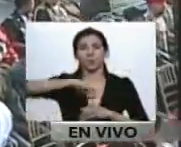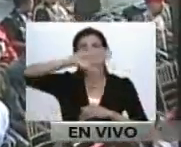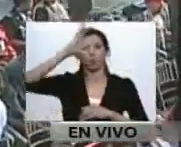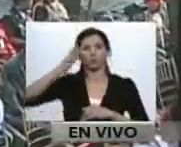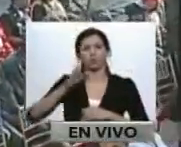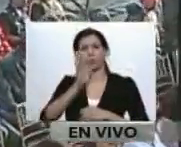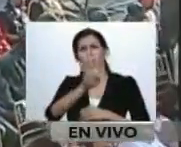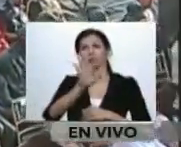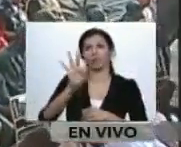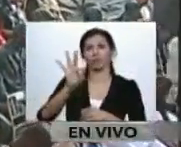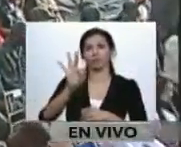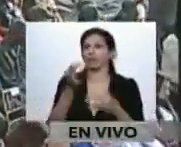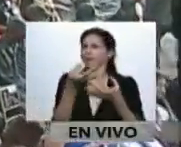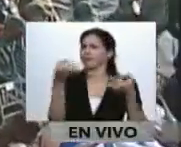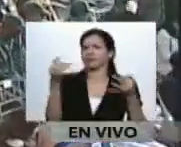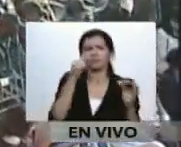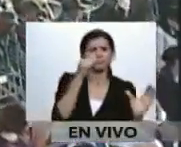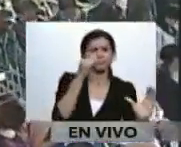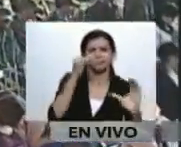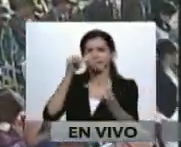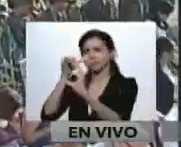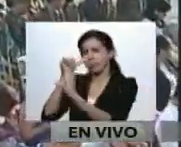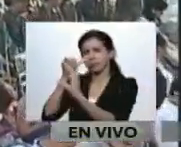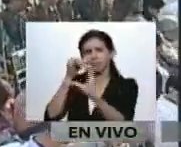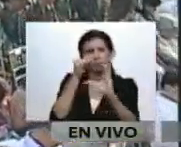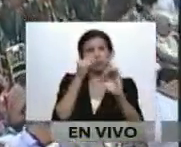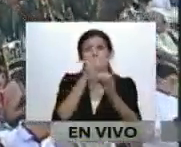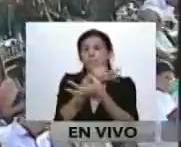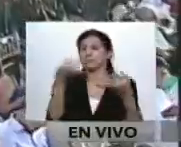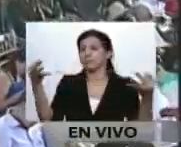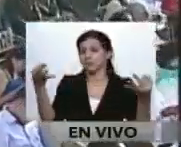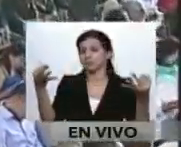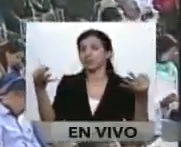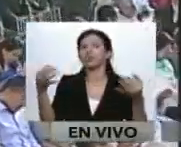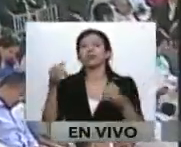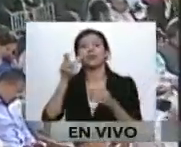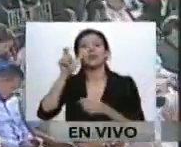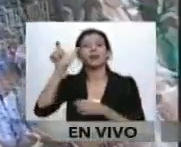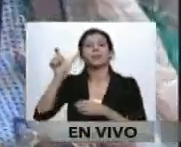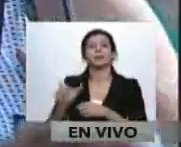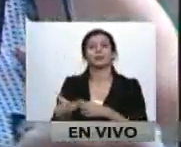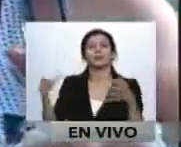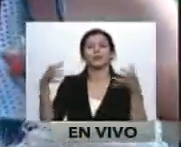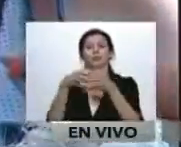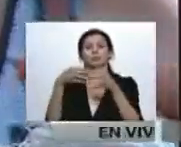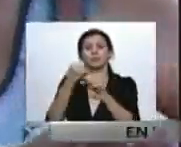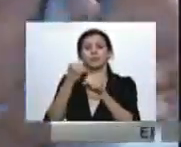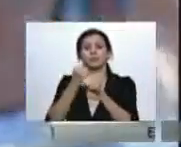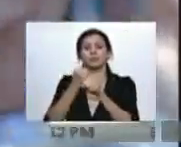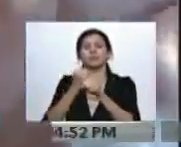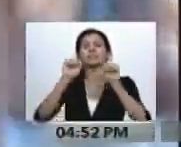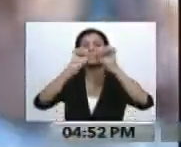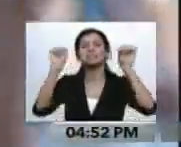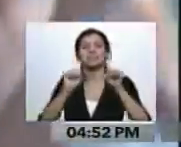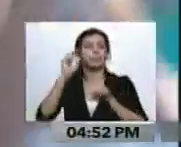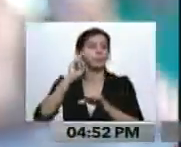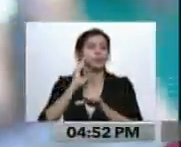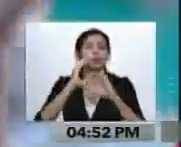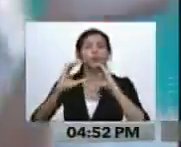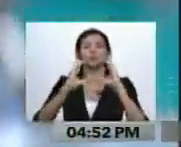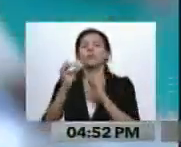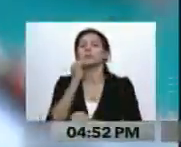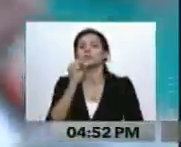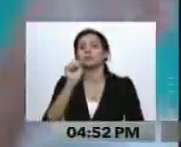esta excelente toma que nos está ofreciendo nuestro equipo del Sistema Bolivariano de Comunicación